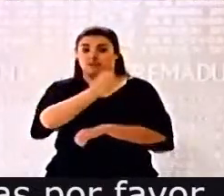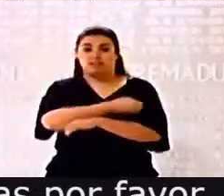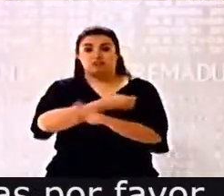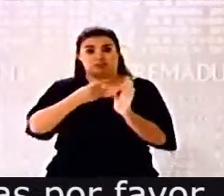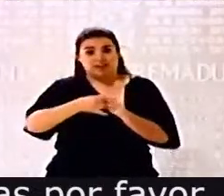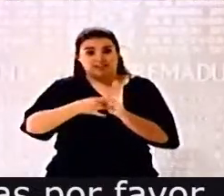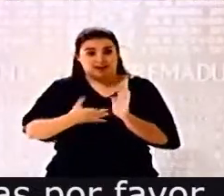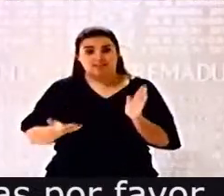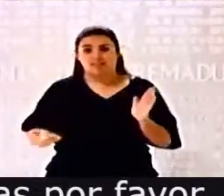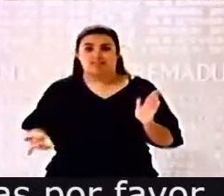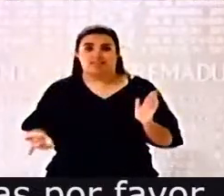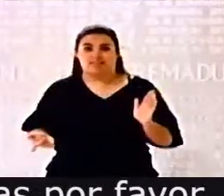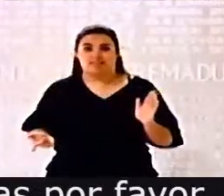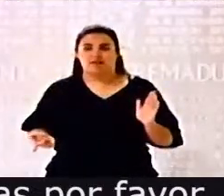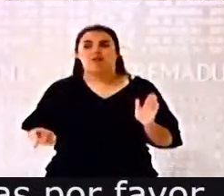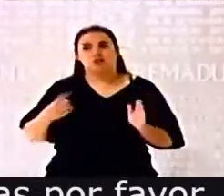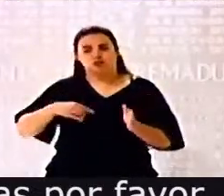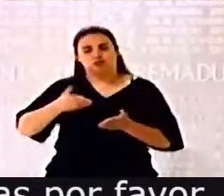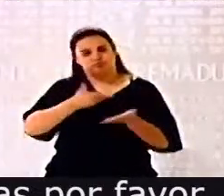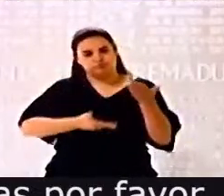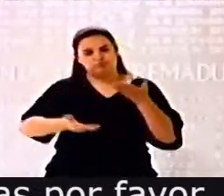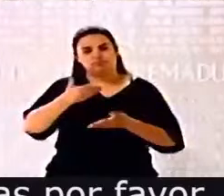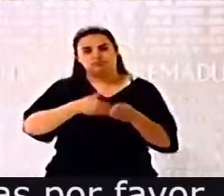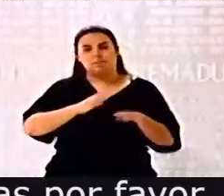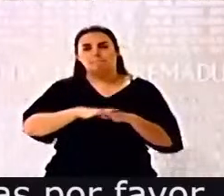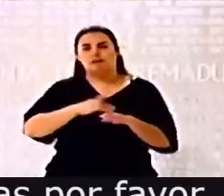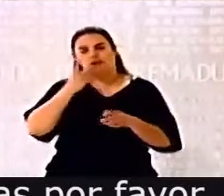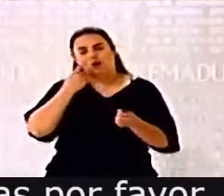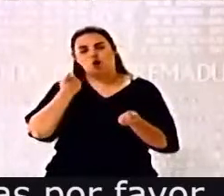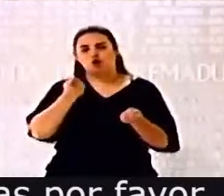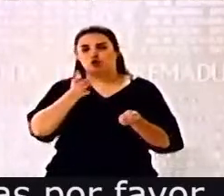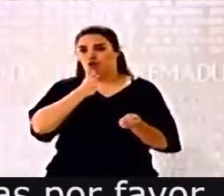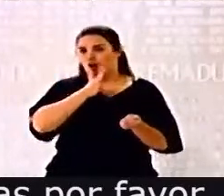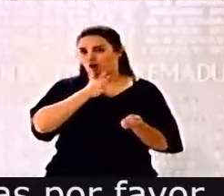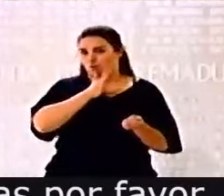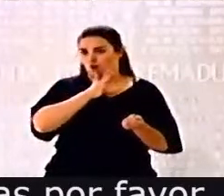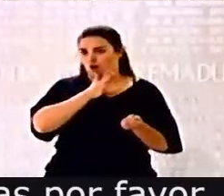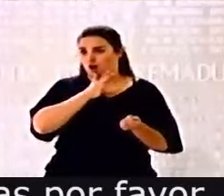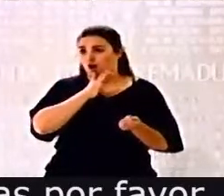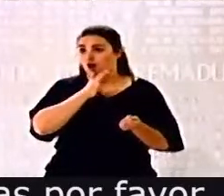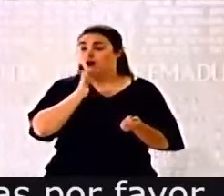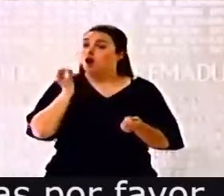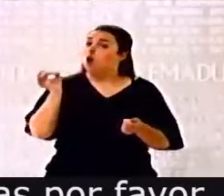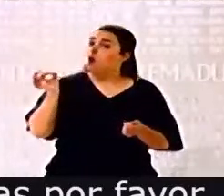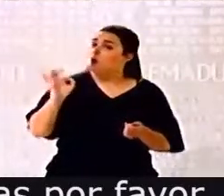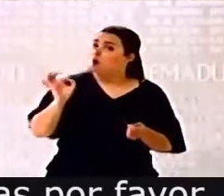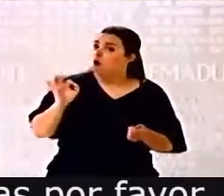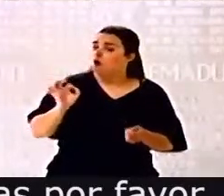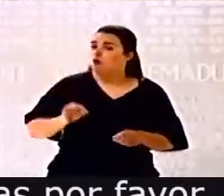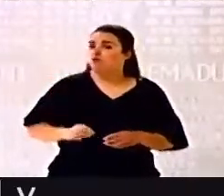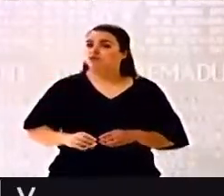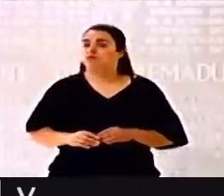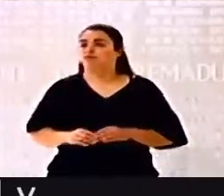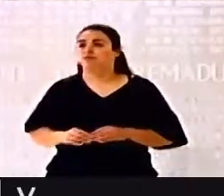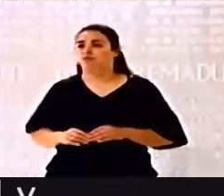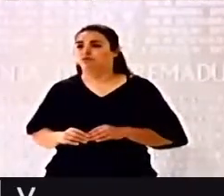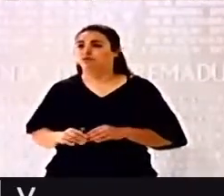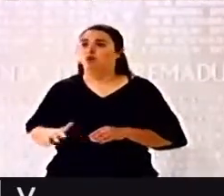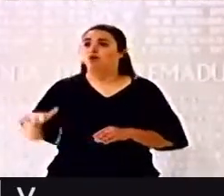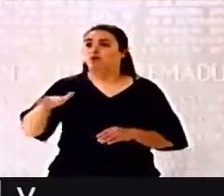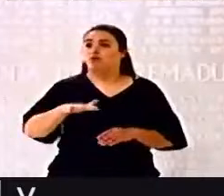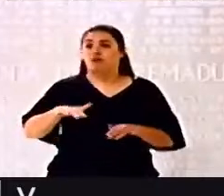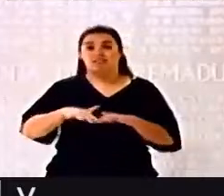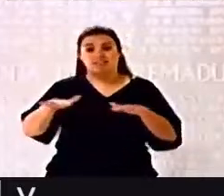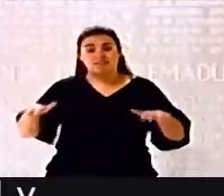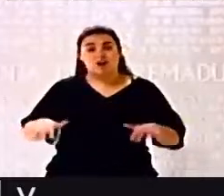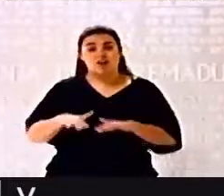calidad y colaboraremos con ellos para el seguimiento del agua, o bien zonas de baño